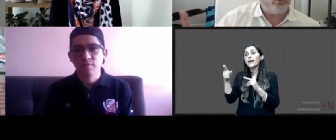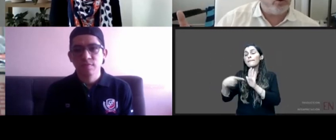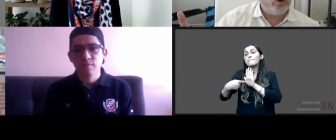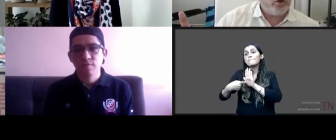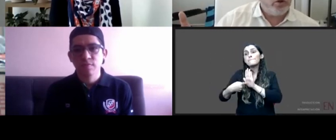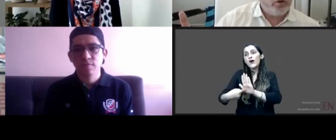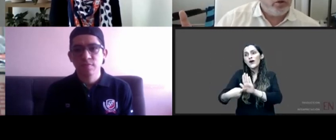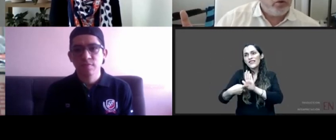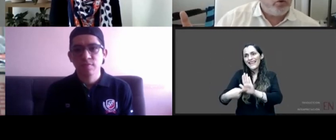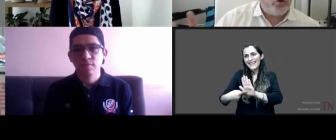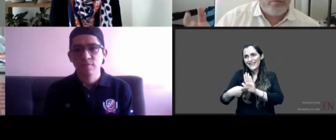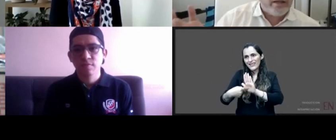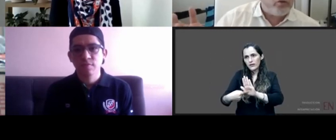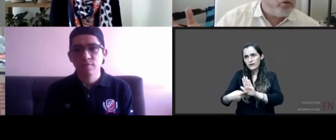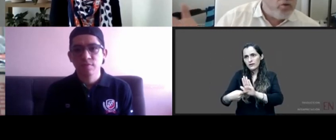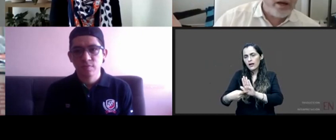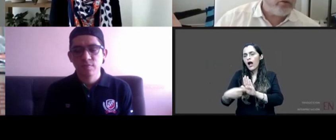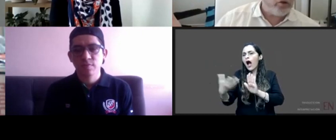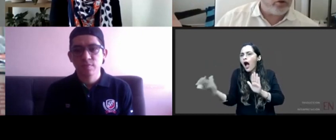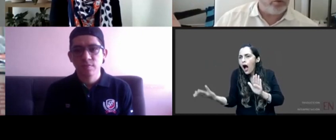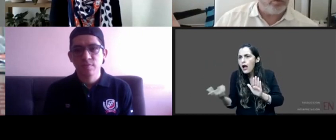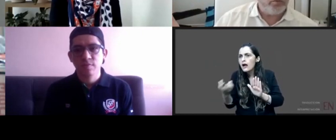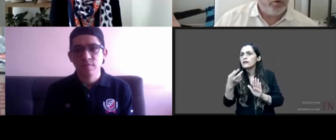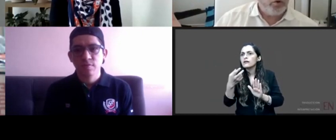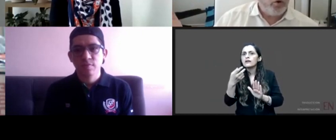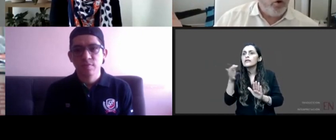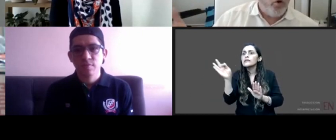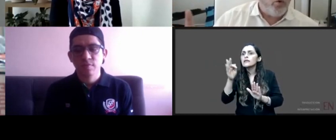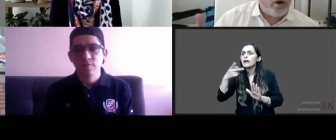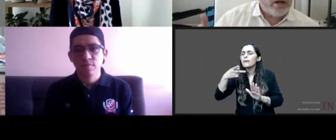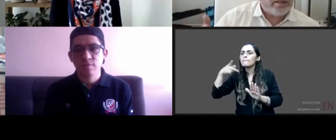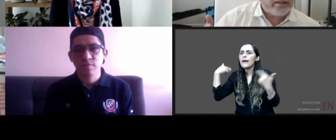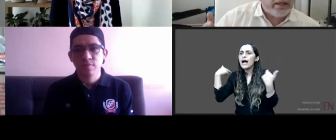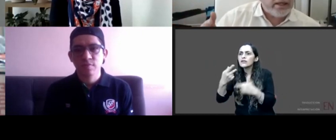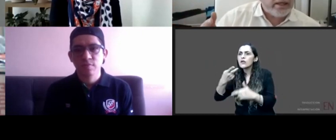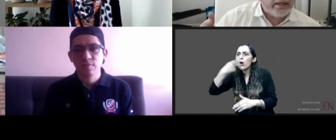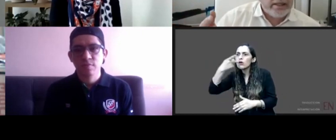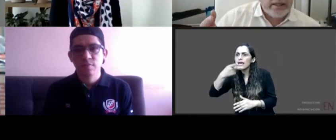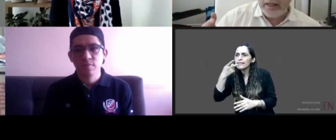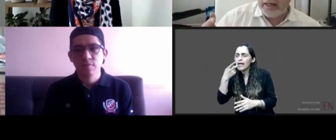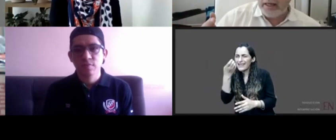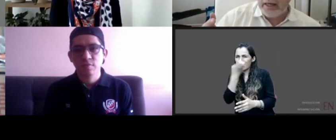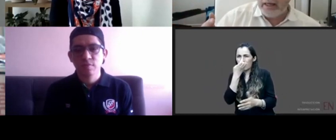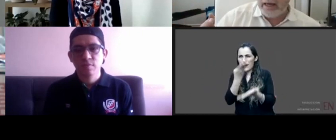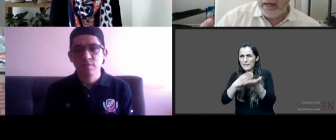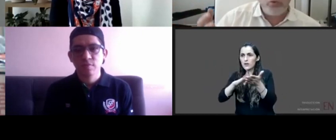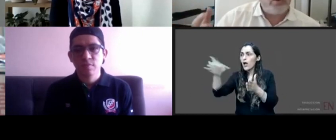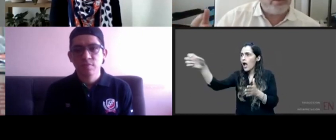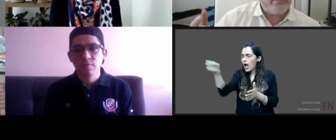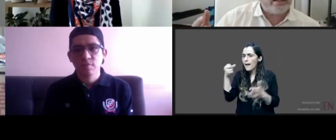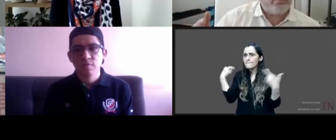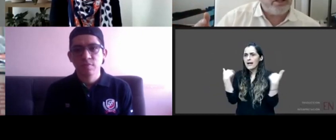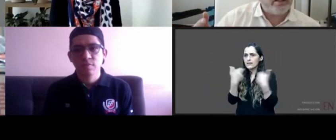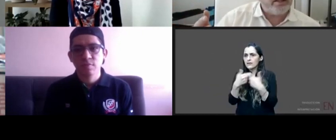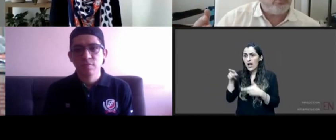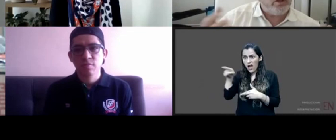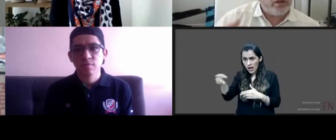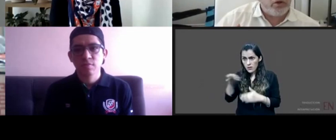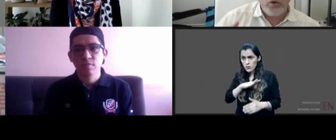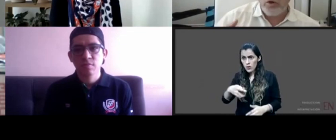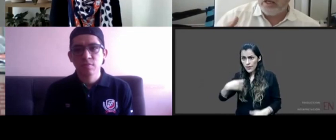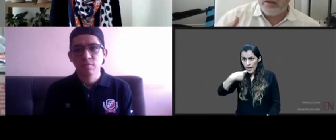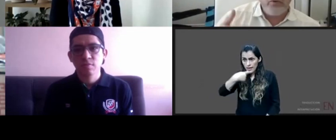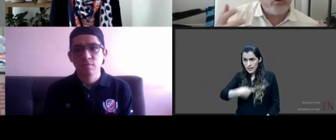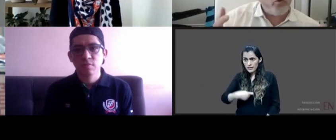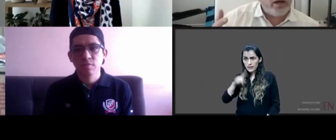niño sordo cuyo maestro nunca es sordo? ¿O cuál es la autoestima que puede tener un